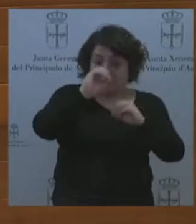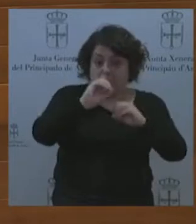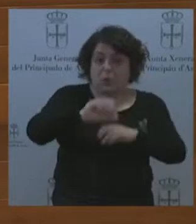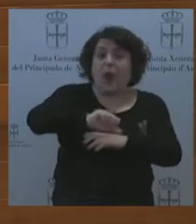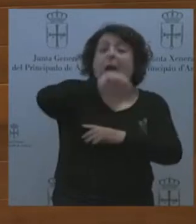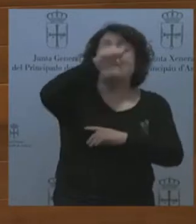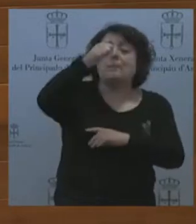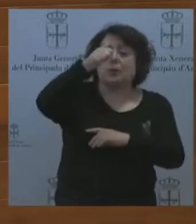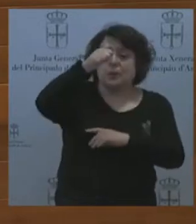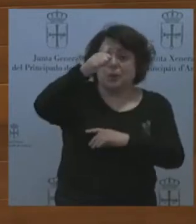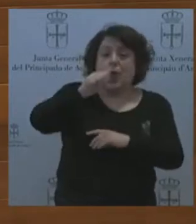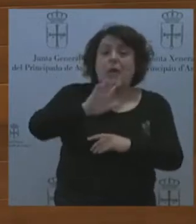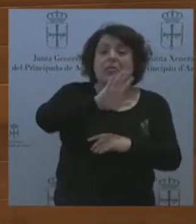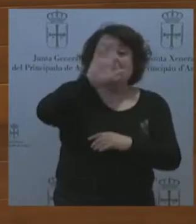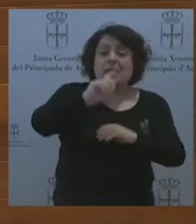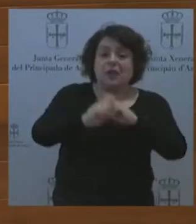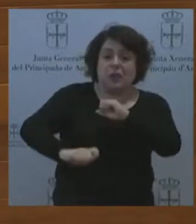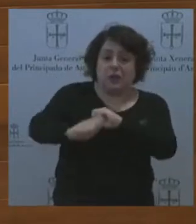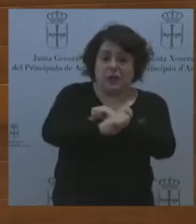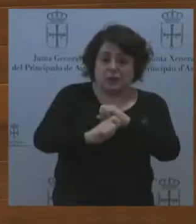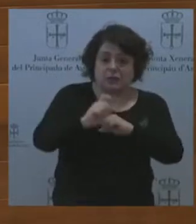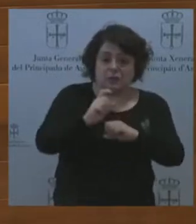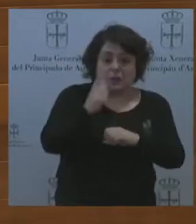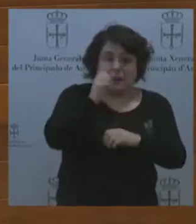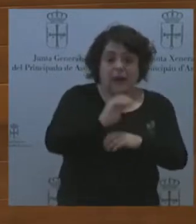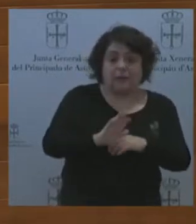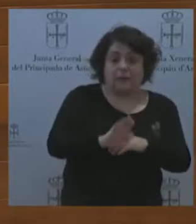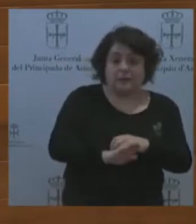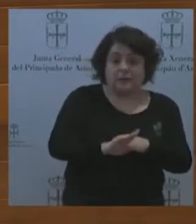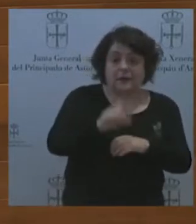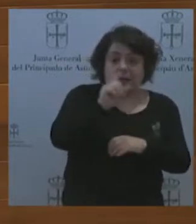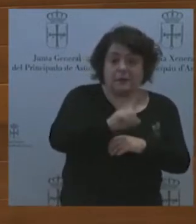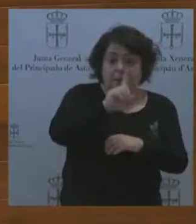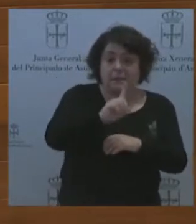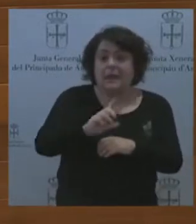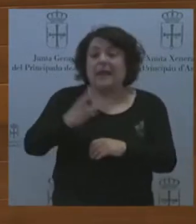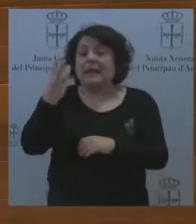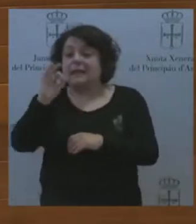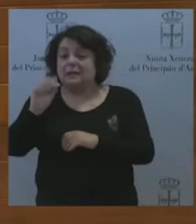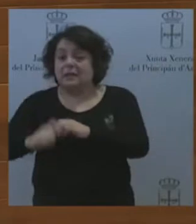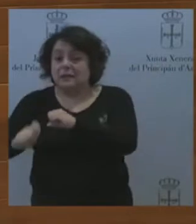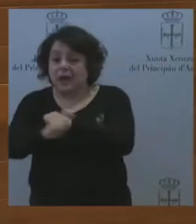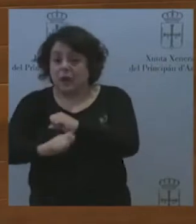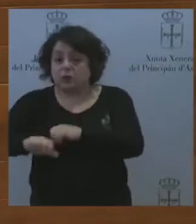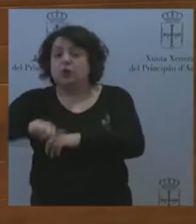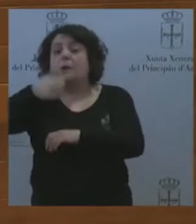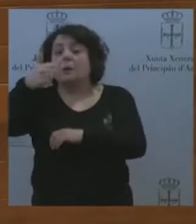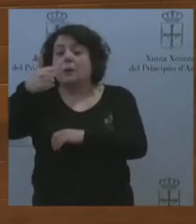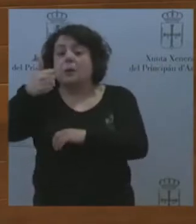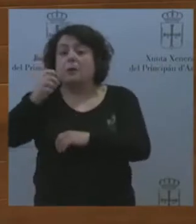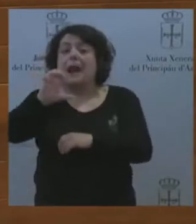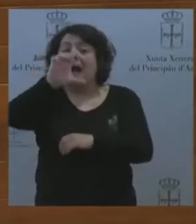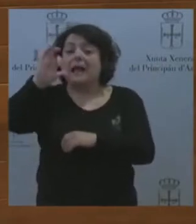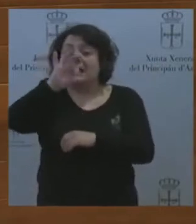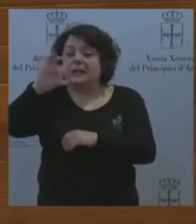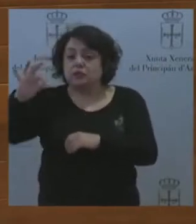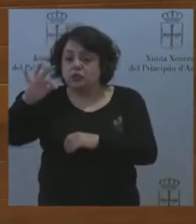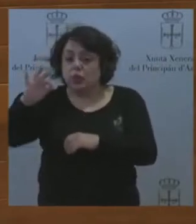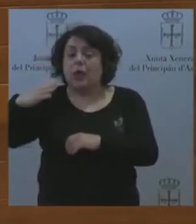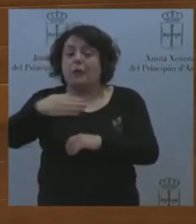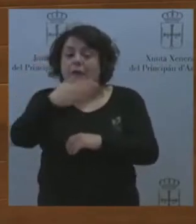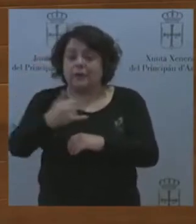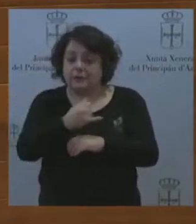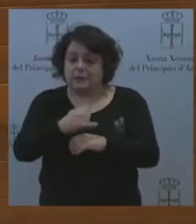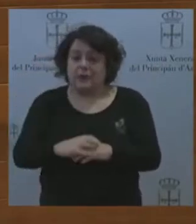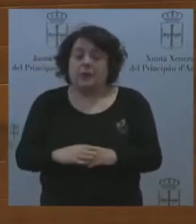y primaria y el 30 de agosto para la ESO y bachillerato. Pero miren los disparates, señorías. Los estudiantes asturianos